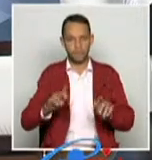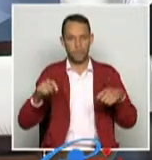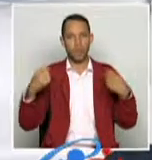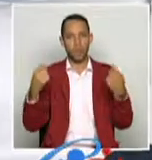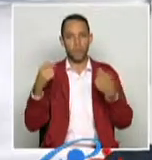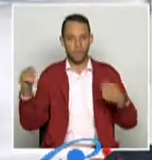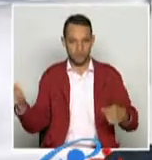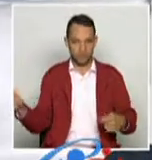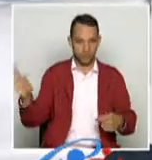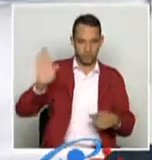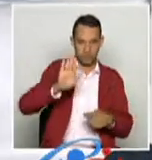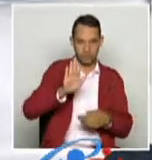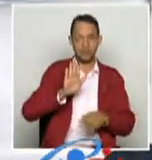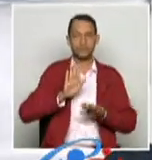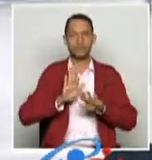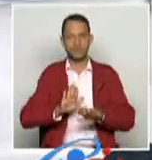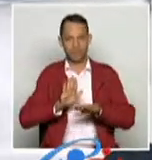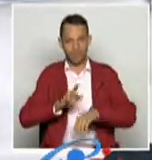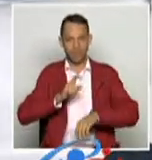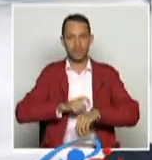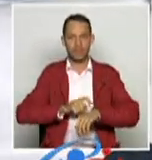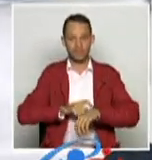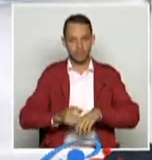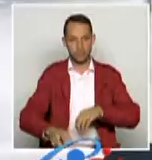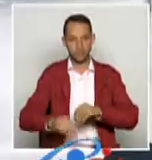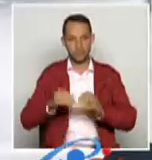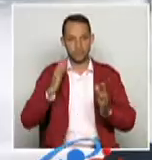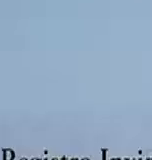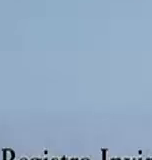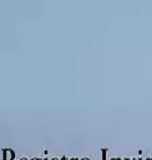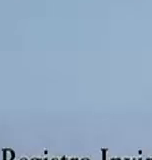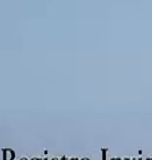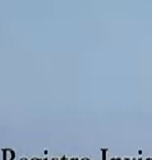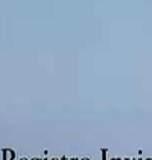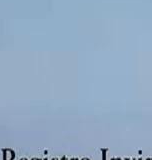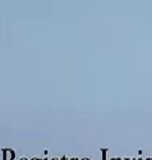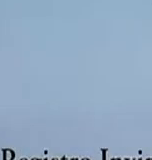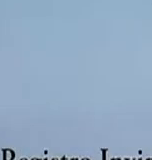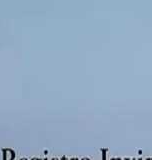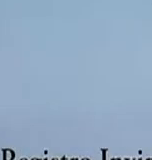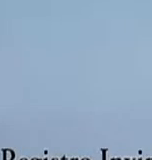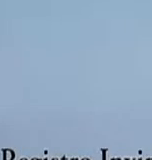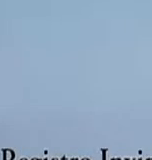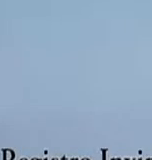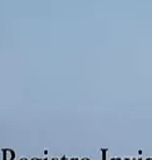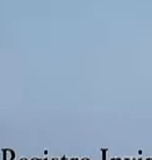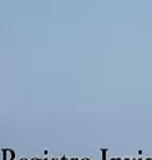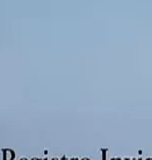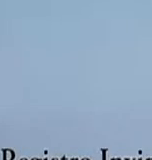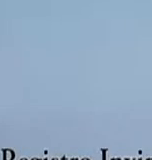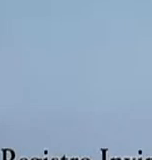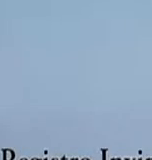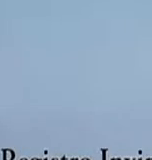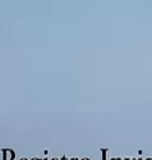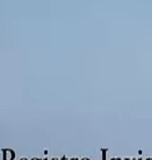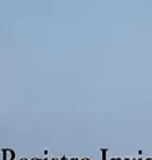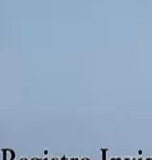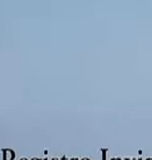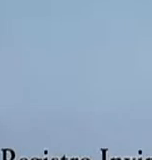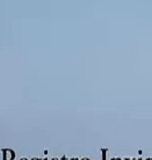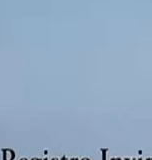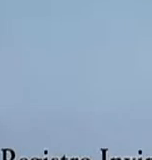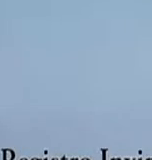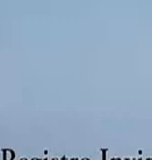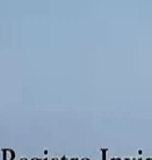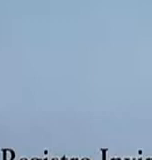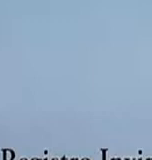este corte comerciales y ya regresamos con todos ustedes en Conexión Vital. Master Fibra, una clara muestra de